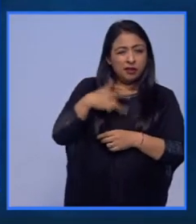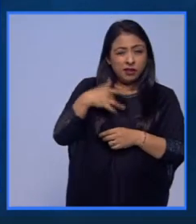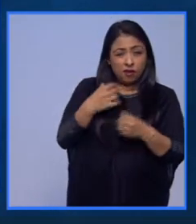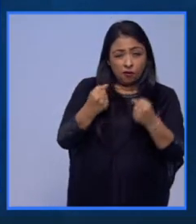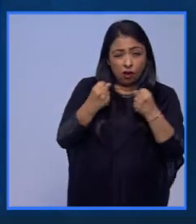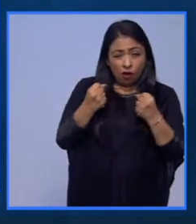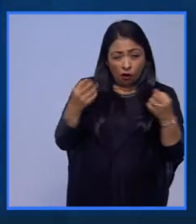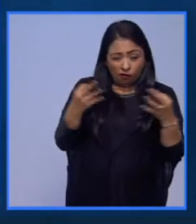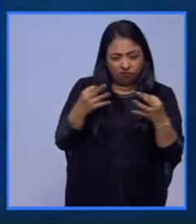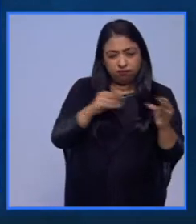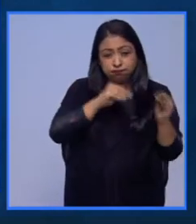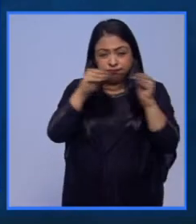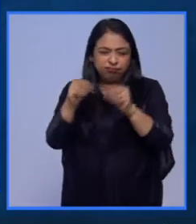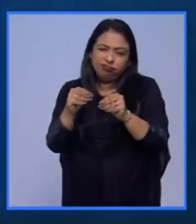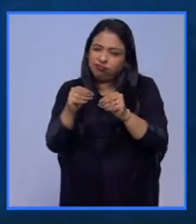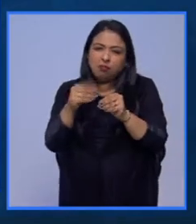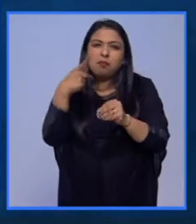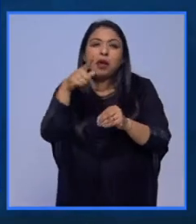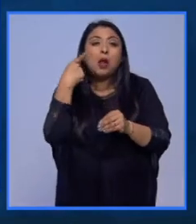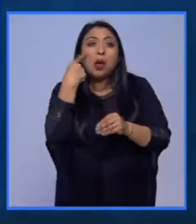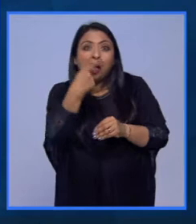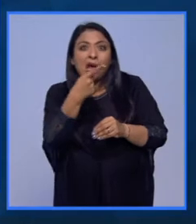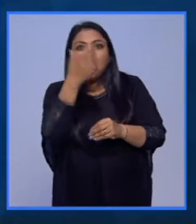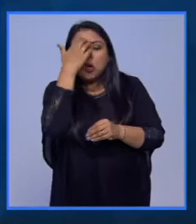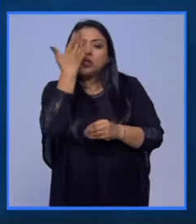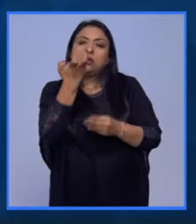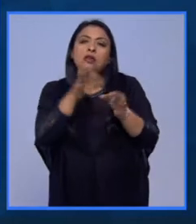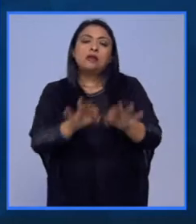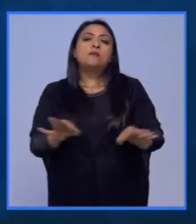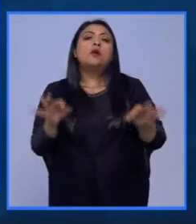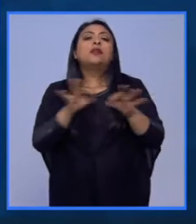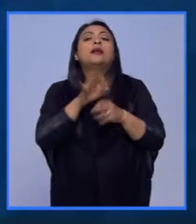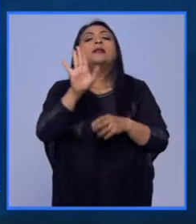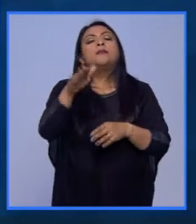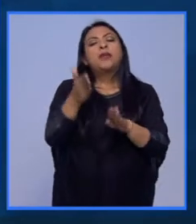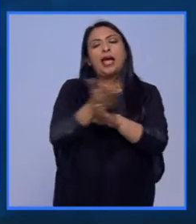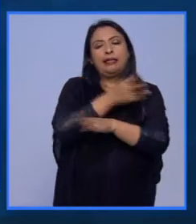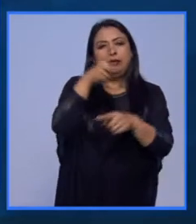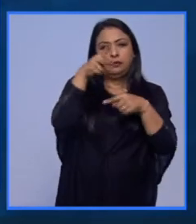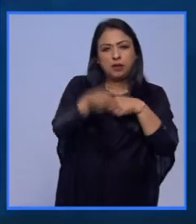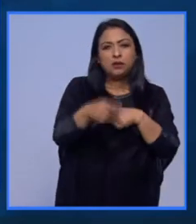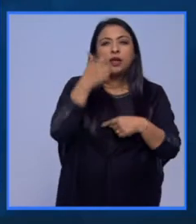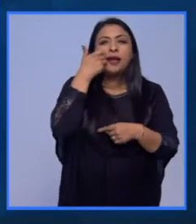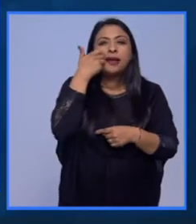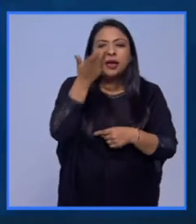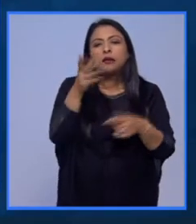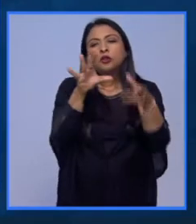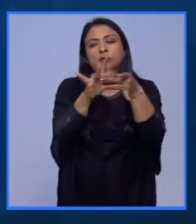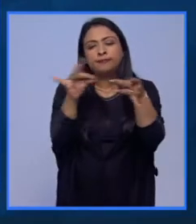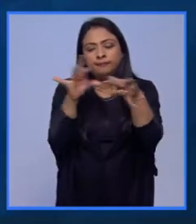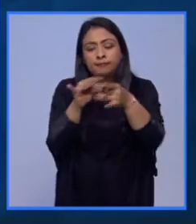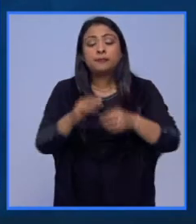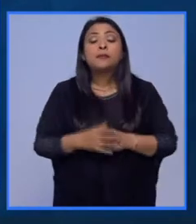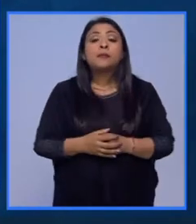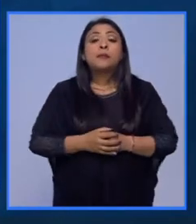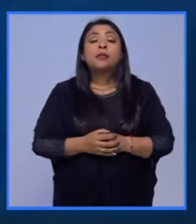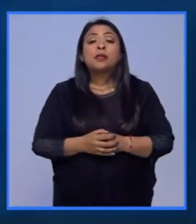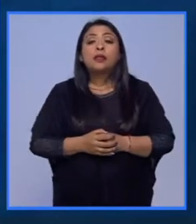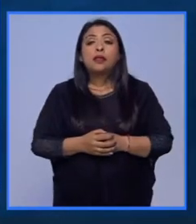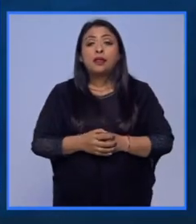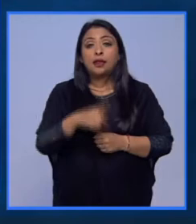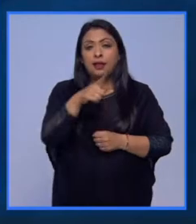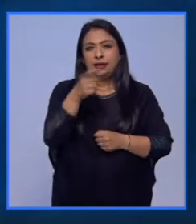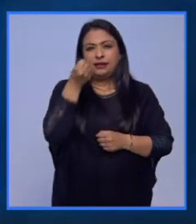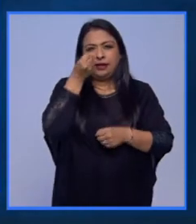ahora que viaje a la exposición, pero que tengan este referente es fundamental. Laura, y antes de irnos a la pausa, les queremos comentar que